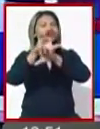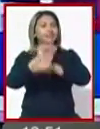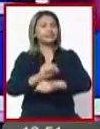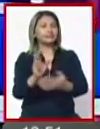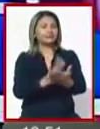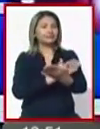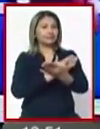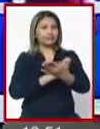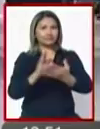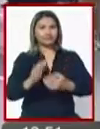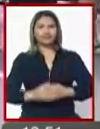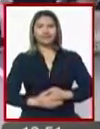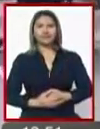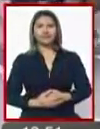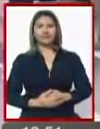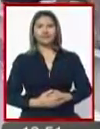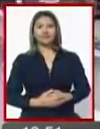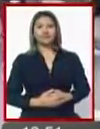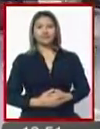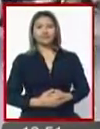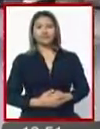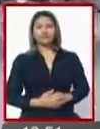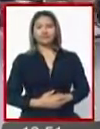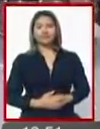tradicional serenata.